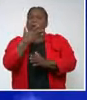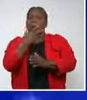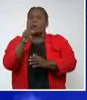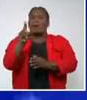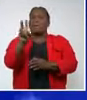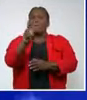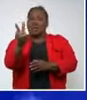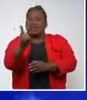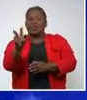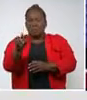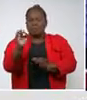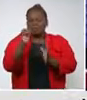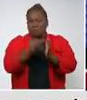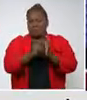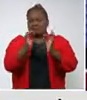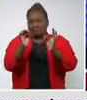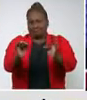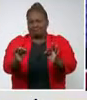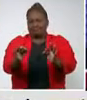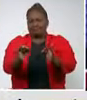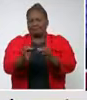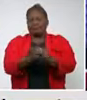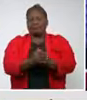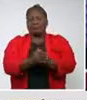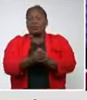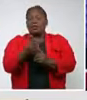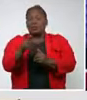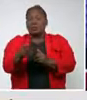correcto. Este es el comportamiento,